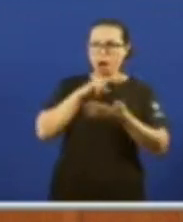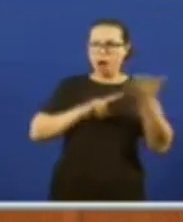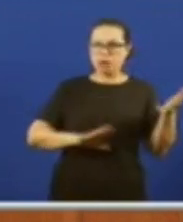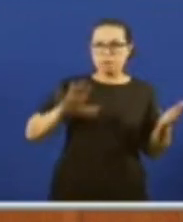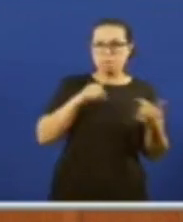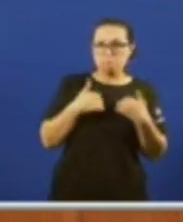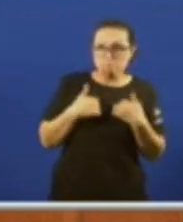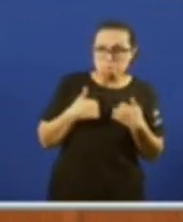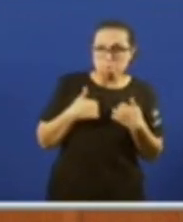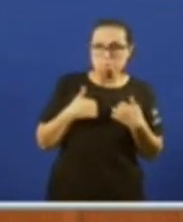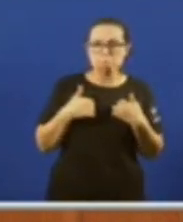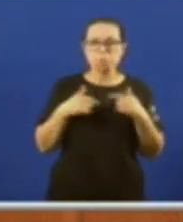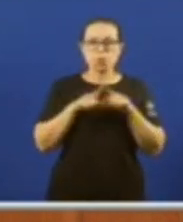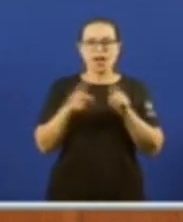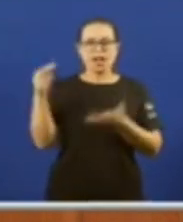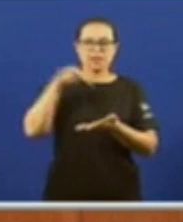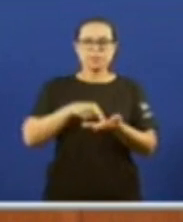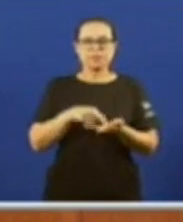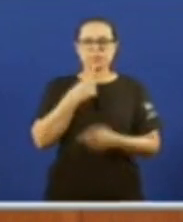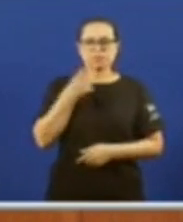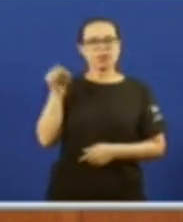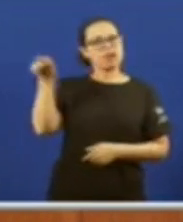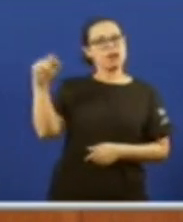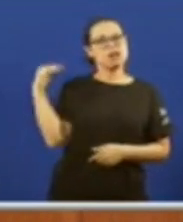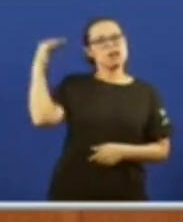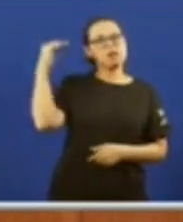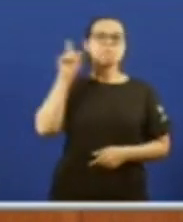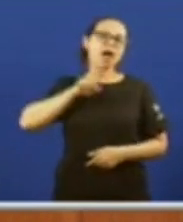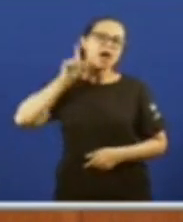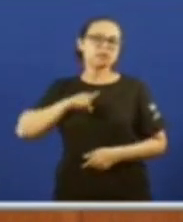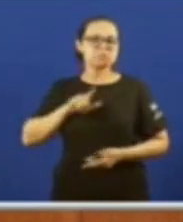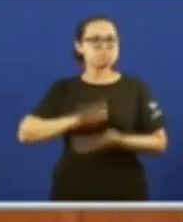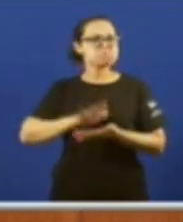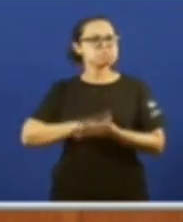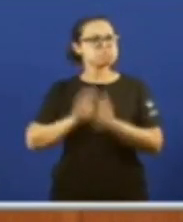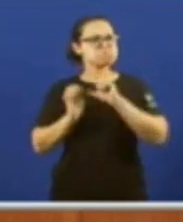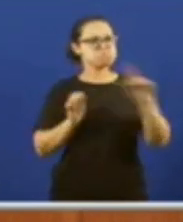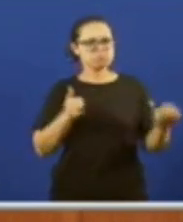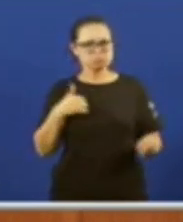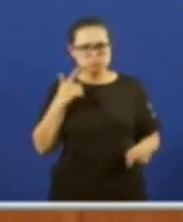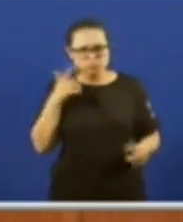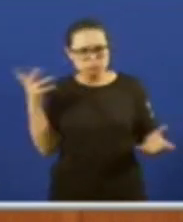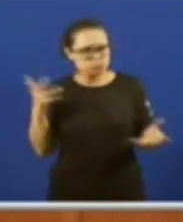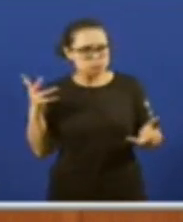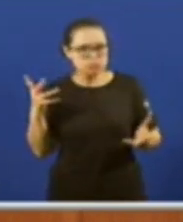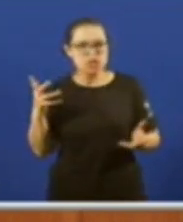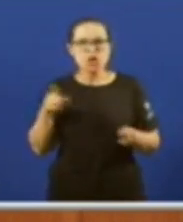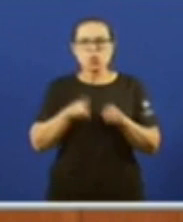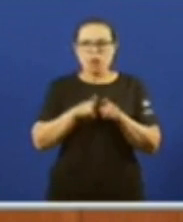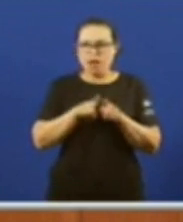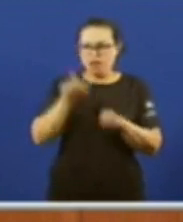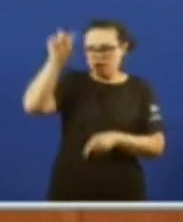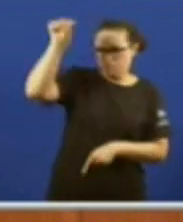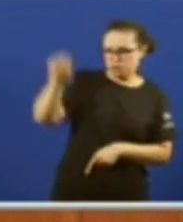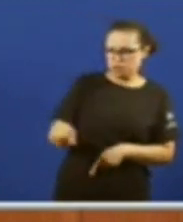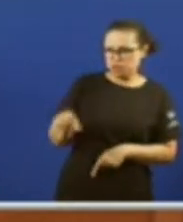agora se queda tan ancho dicindo que eu minto, falseando vostede a realidade. Desde logo, supérase vostede a